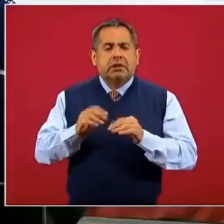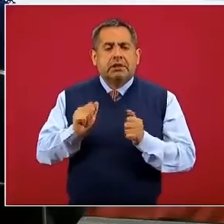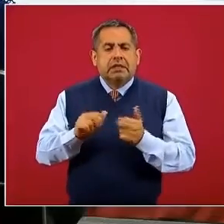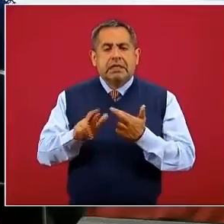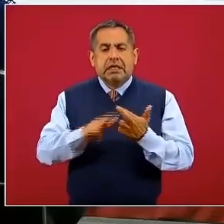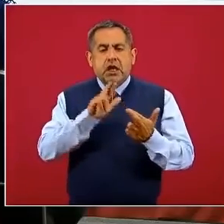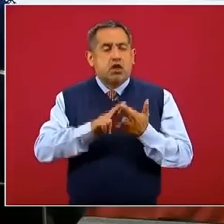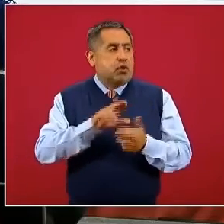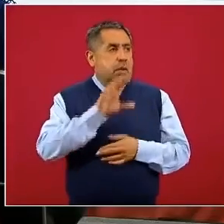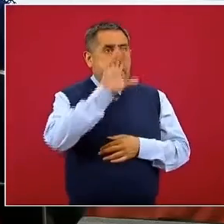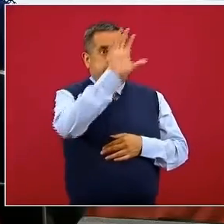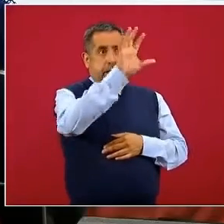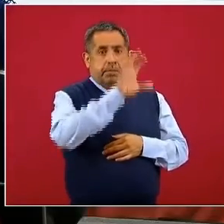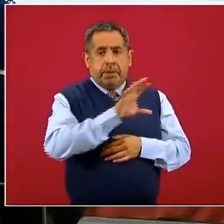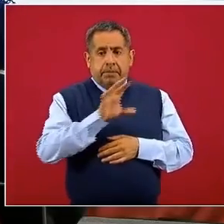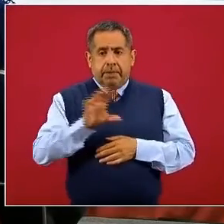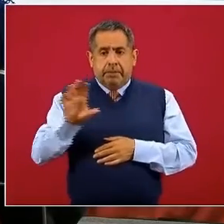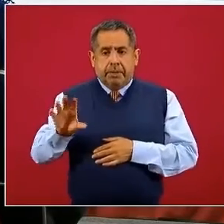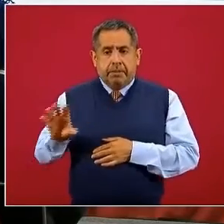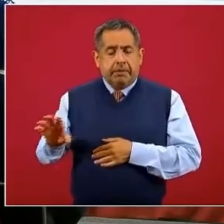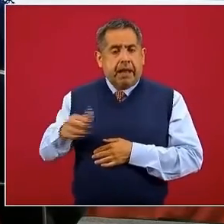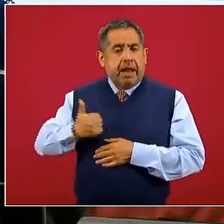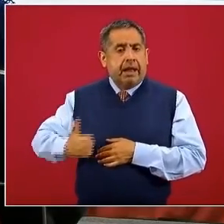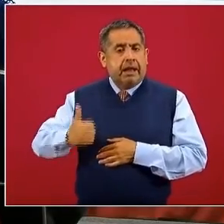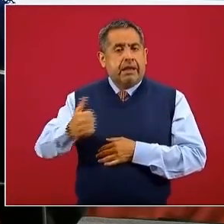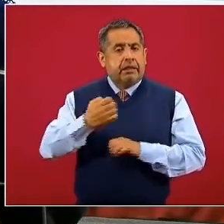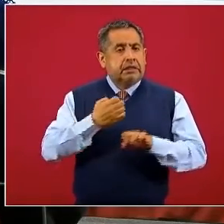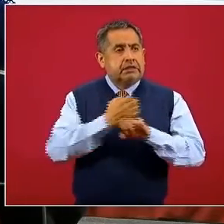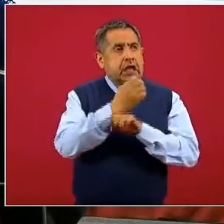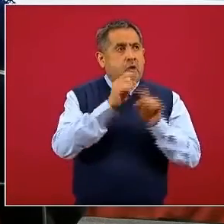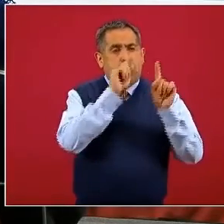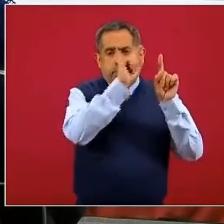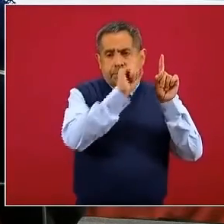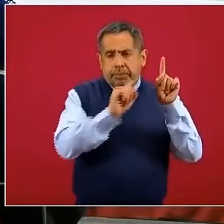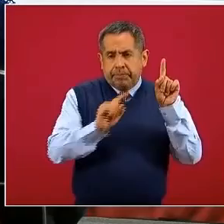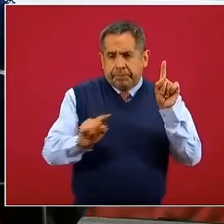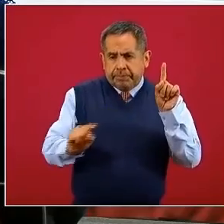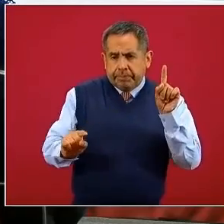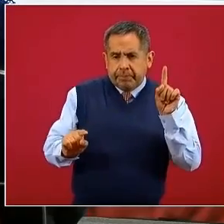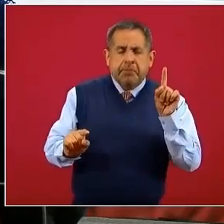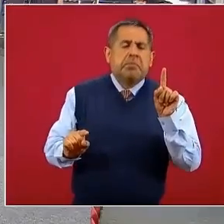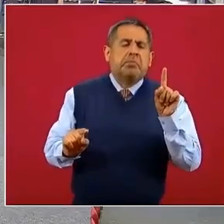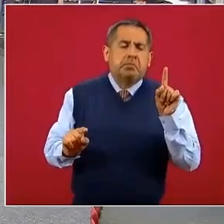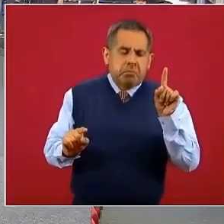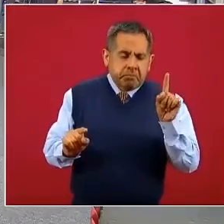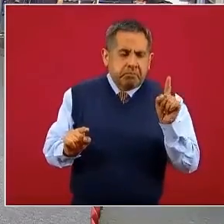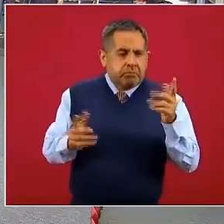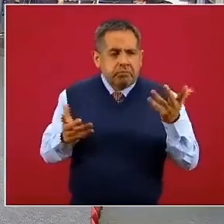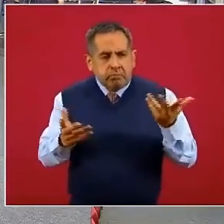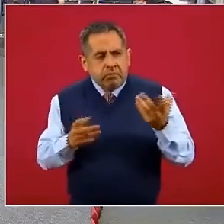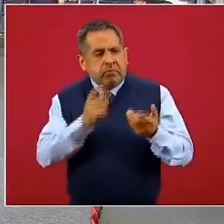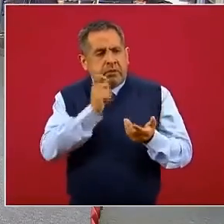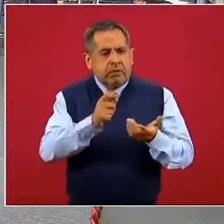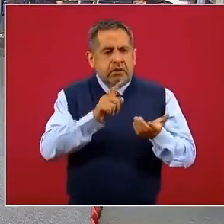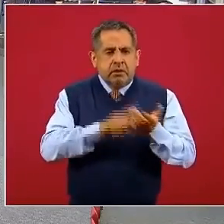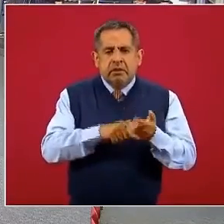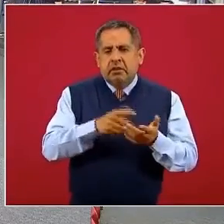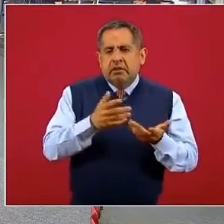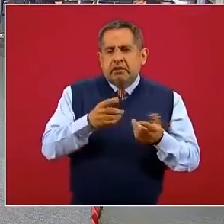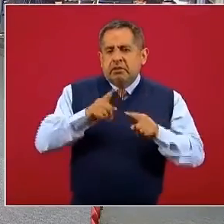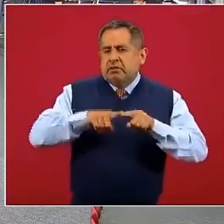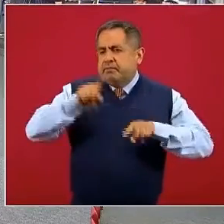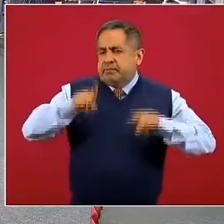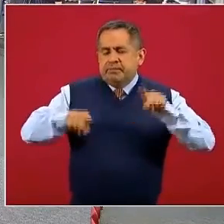esto es por entidad federativa, poder conducir las actividades que en su momento permitan